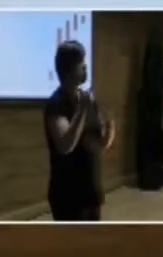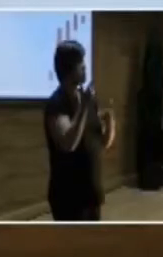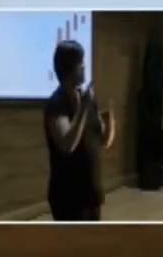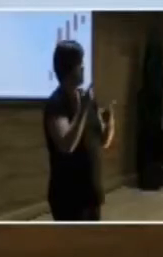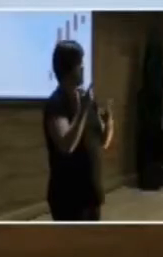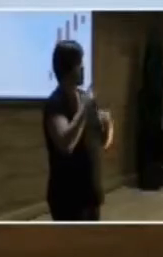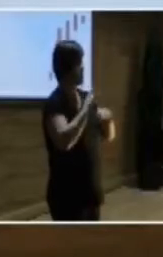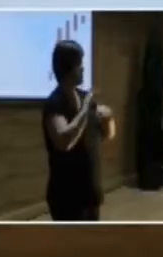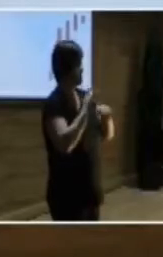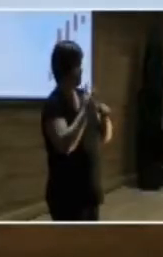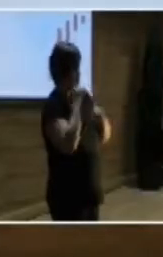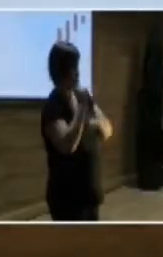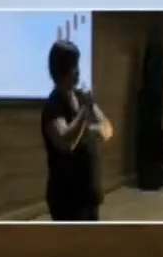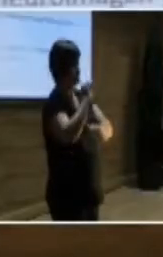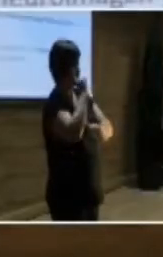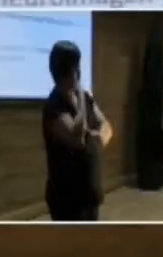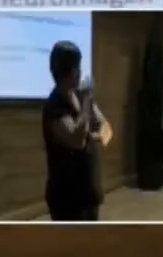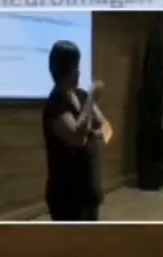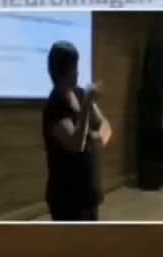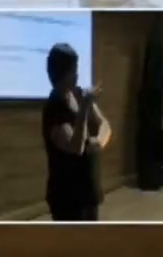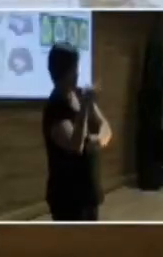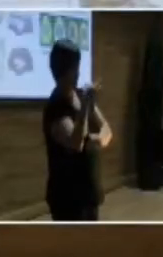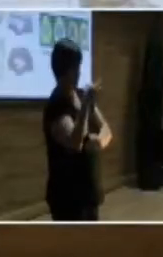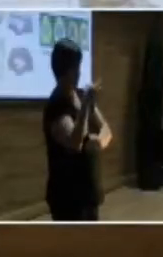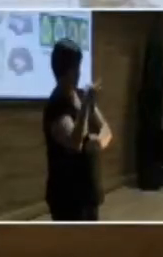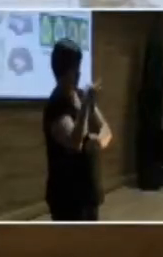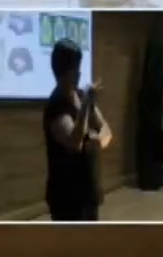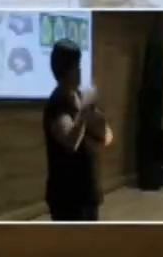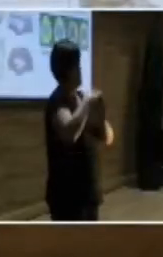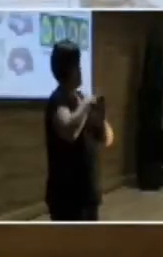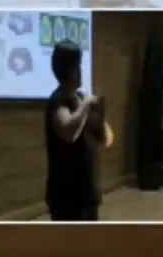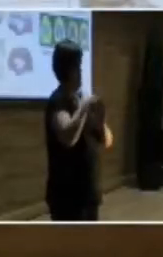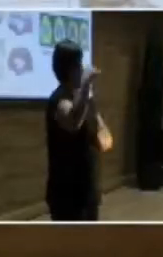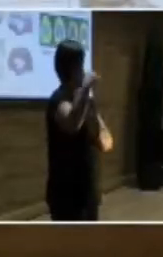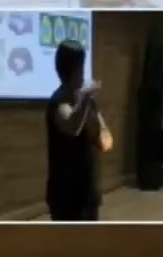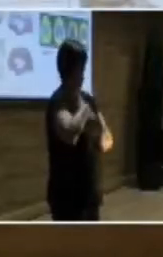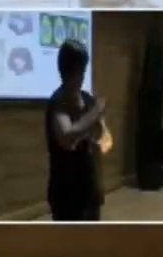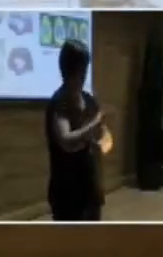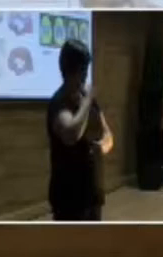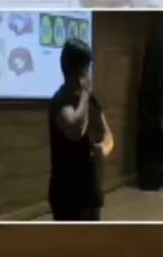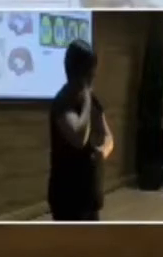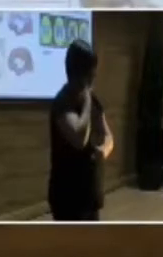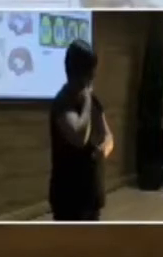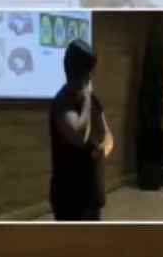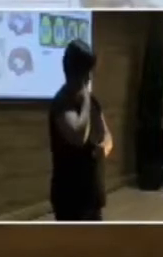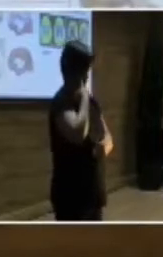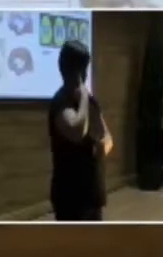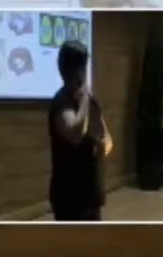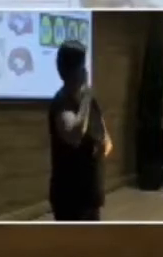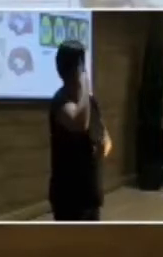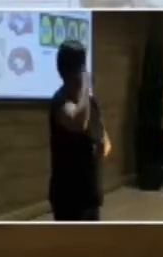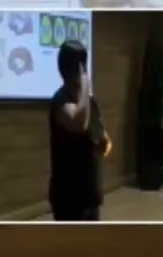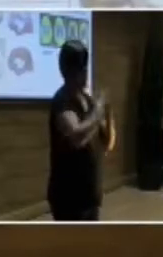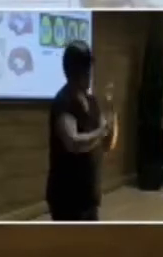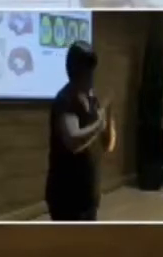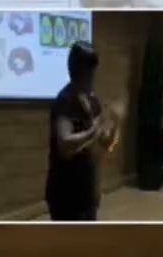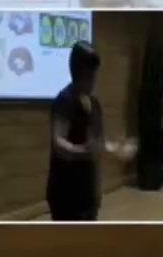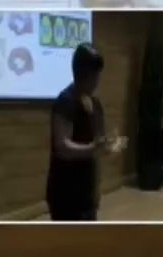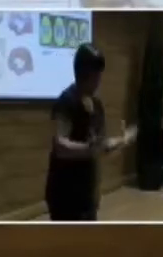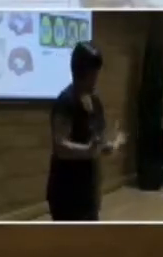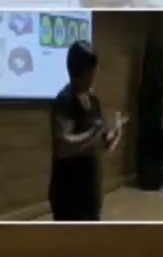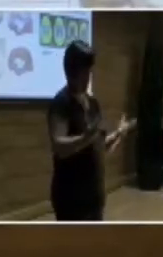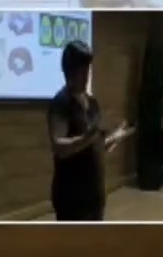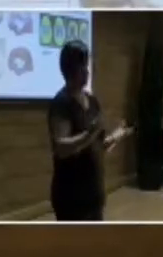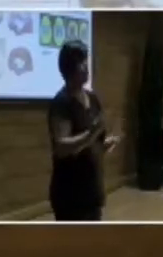bien aceptables para detectar deterioro cognitivo y demencia leve. Además de esto que digo, en los